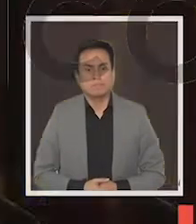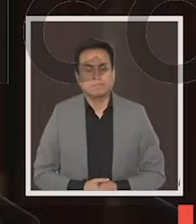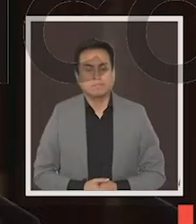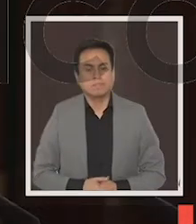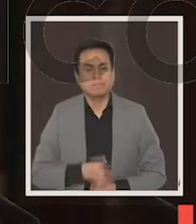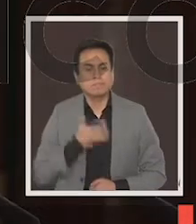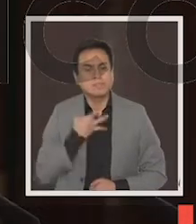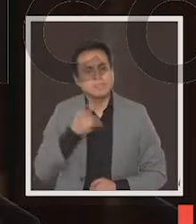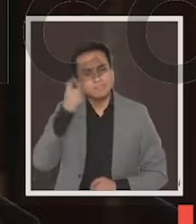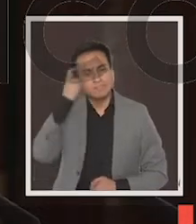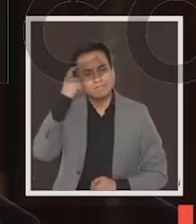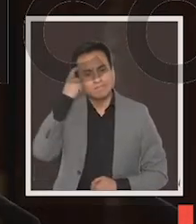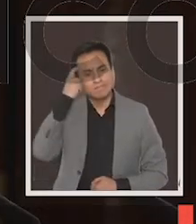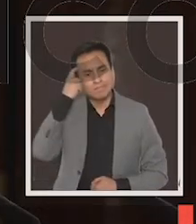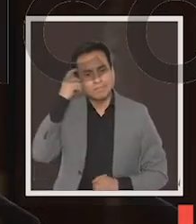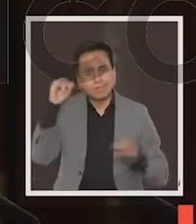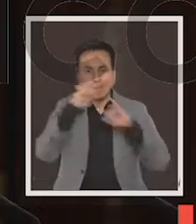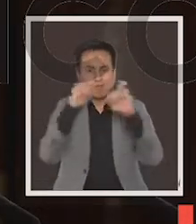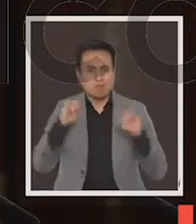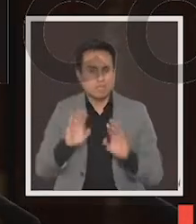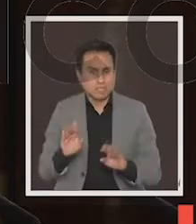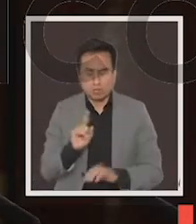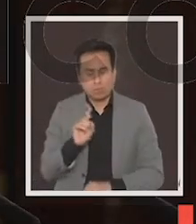que no es la forma,